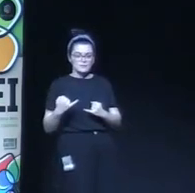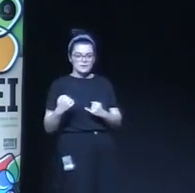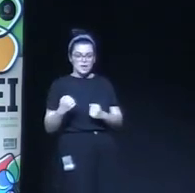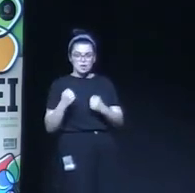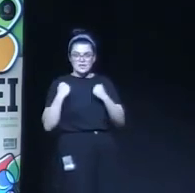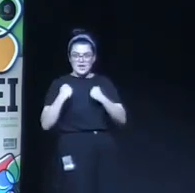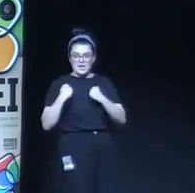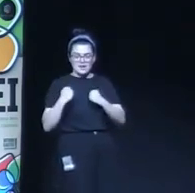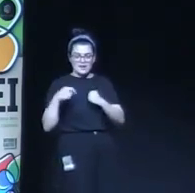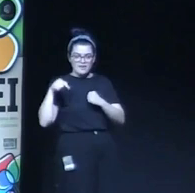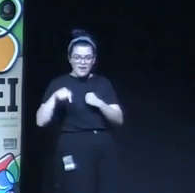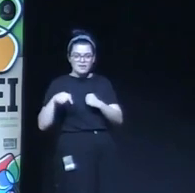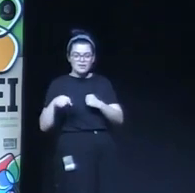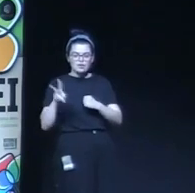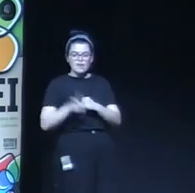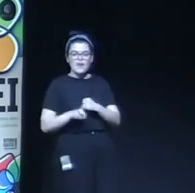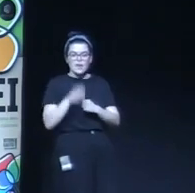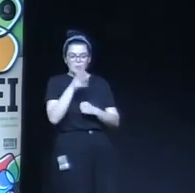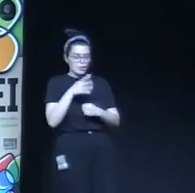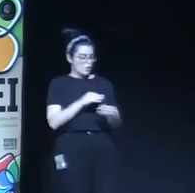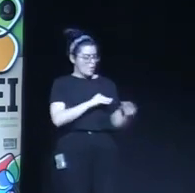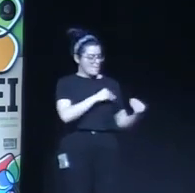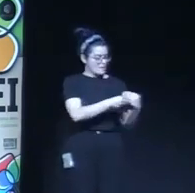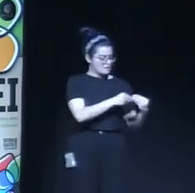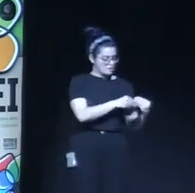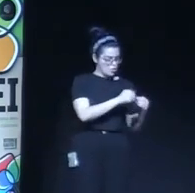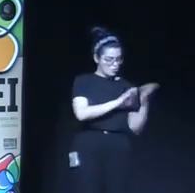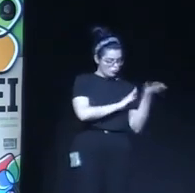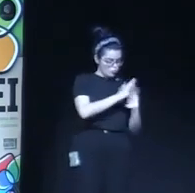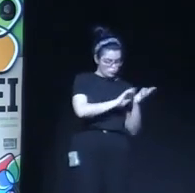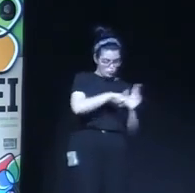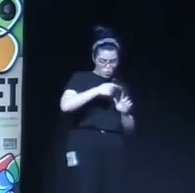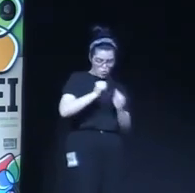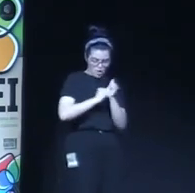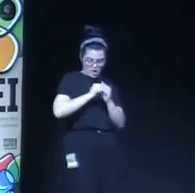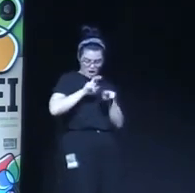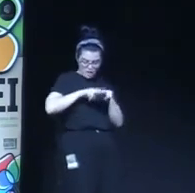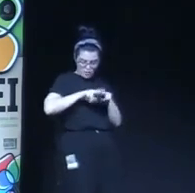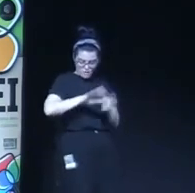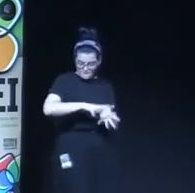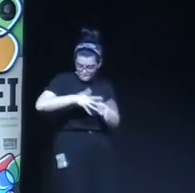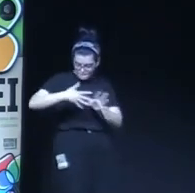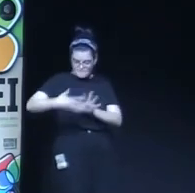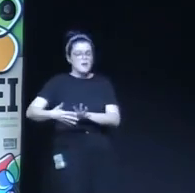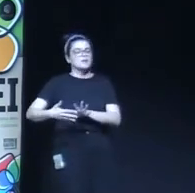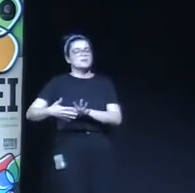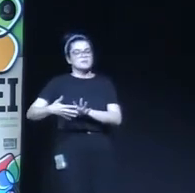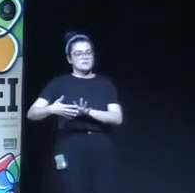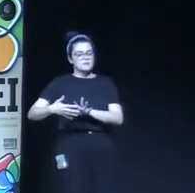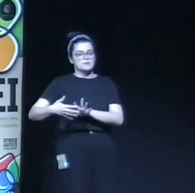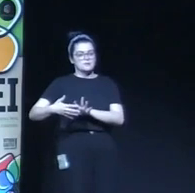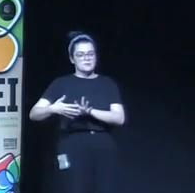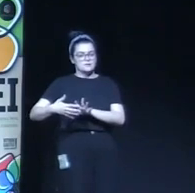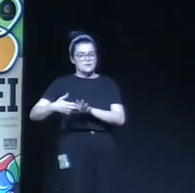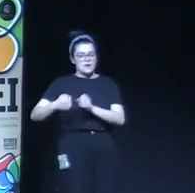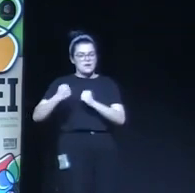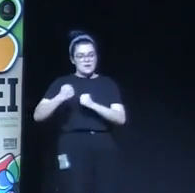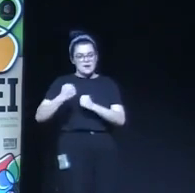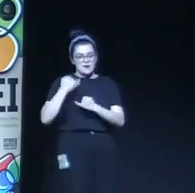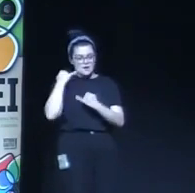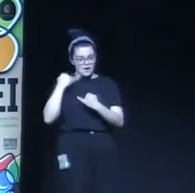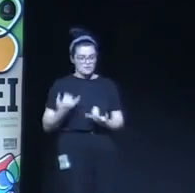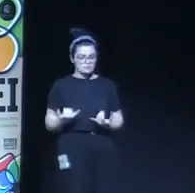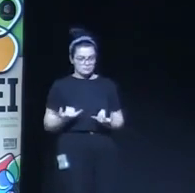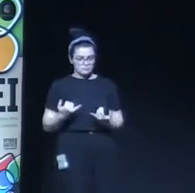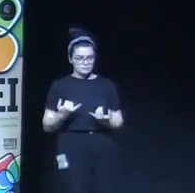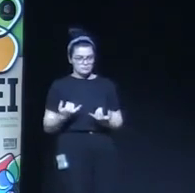he cogido un plástico, lo he quemado, he sacado un carbón y el carbón ha hecho energía. Eso es renovable. Pues